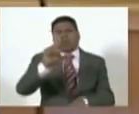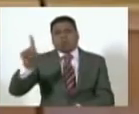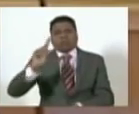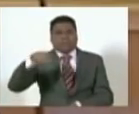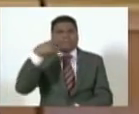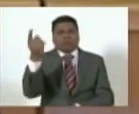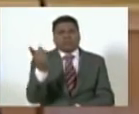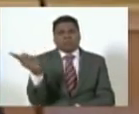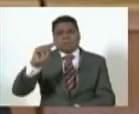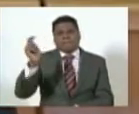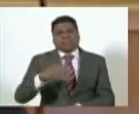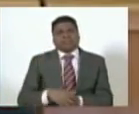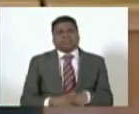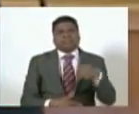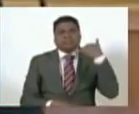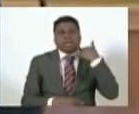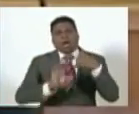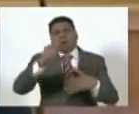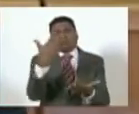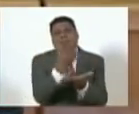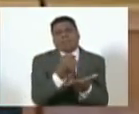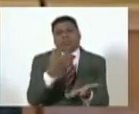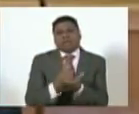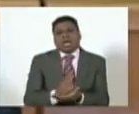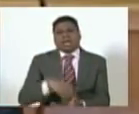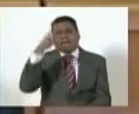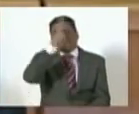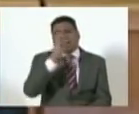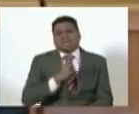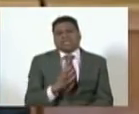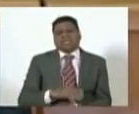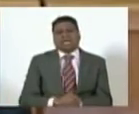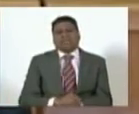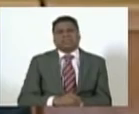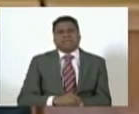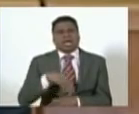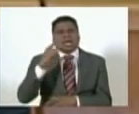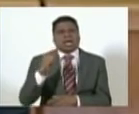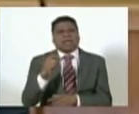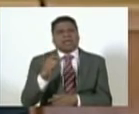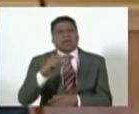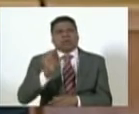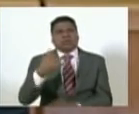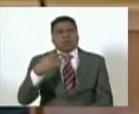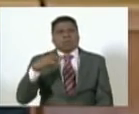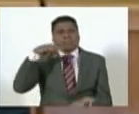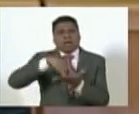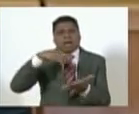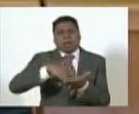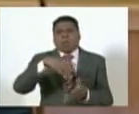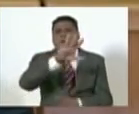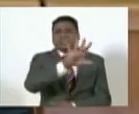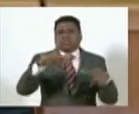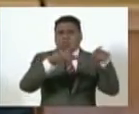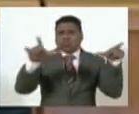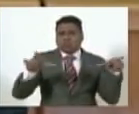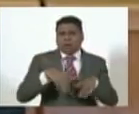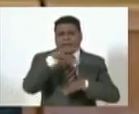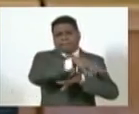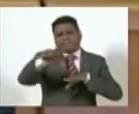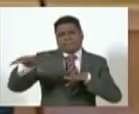meses a los estados Monagas, Barinas, Aragua, Carabobo y a 5 ejes territoriales del